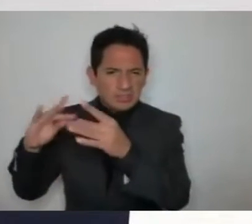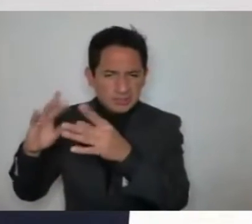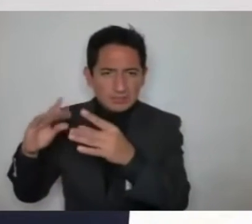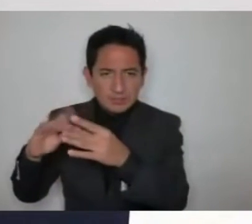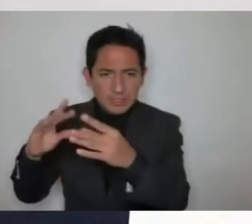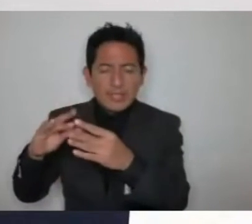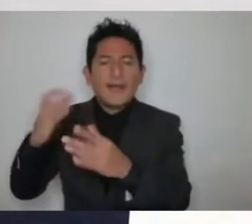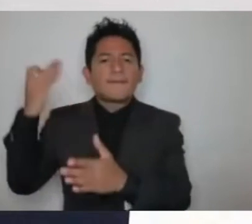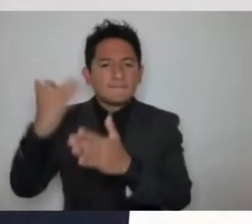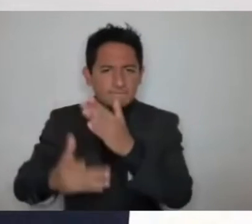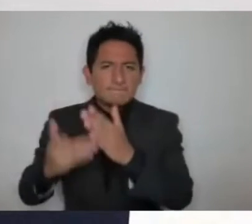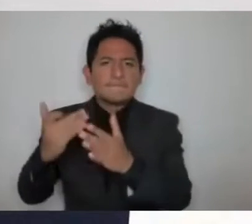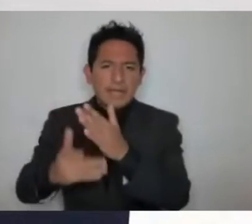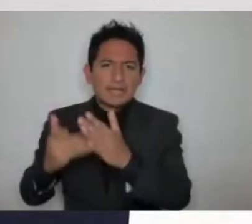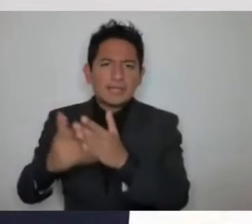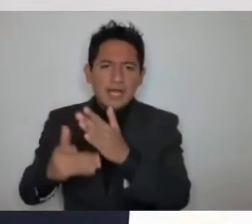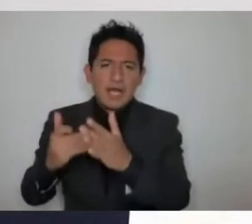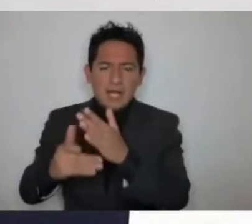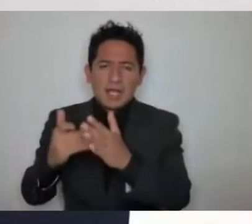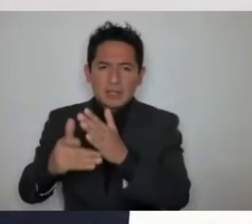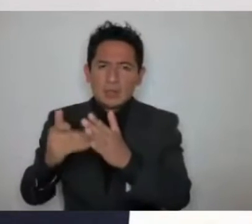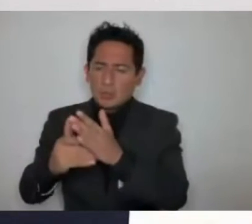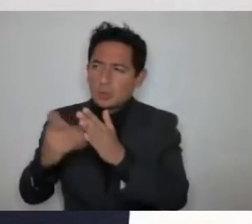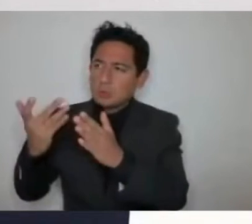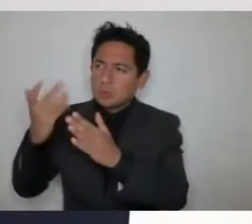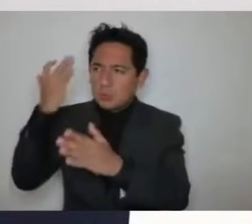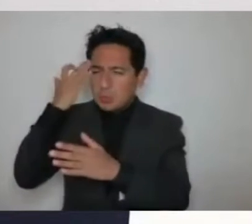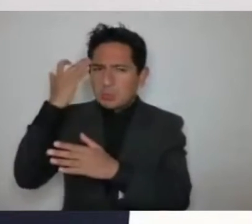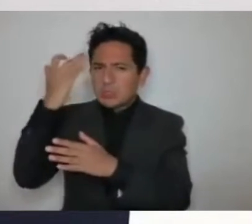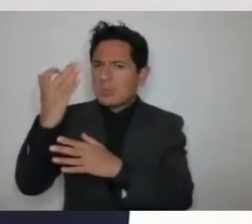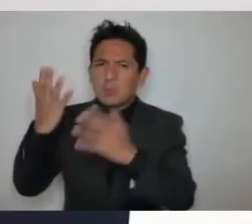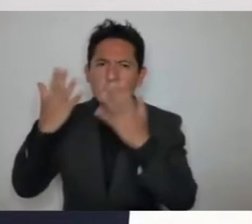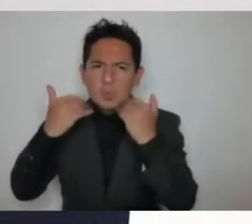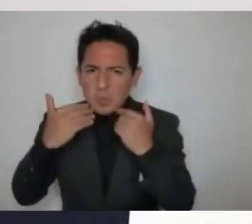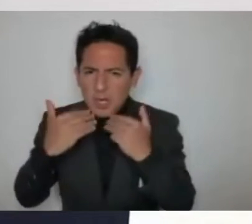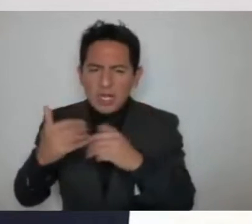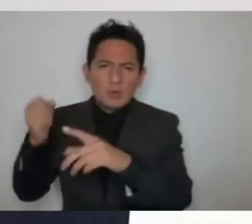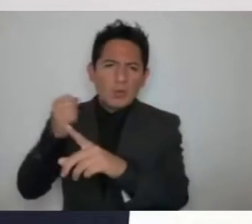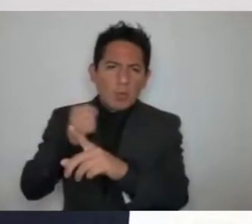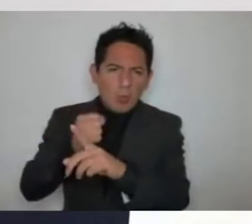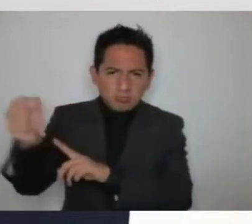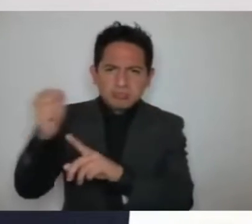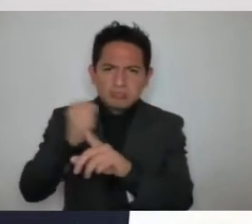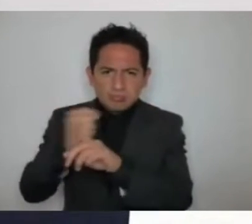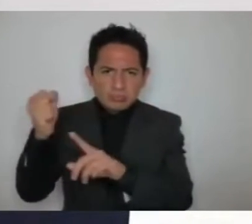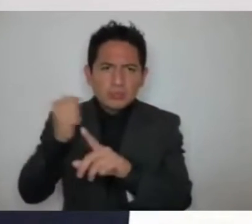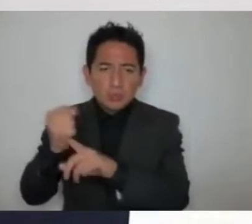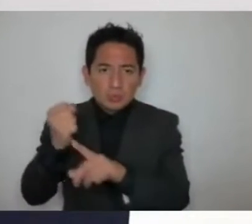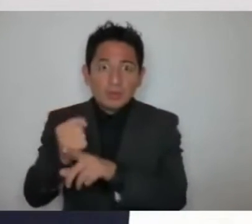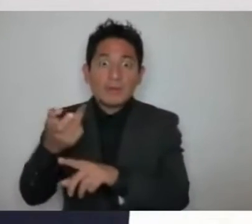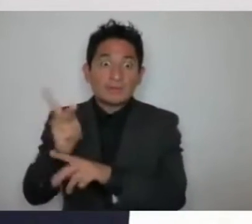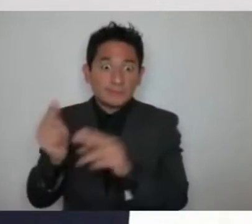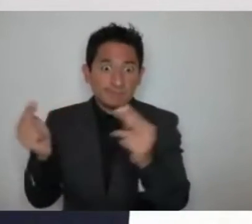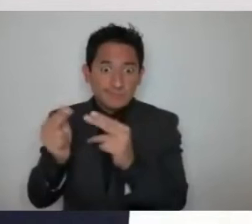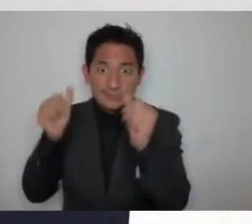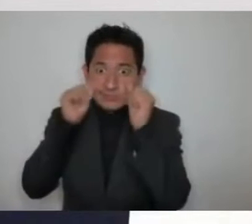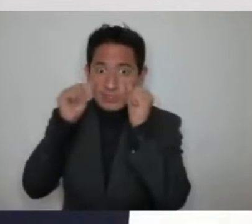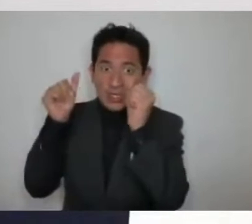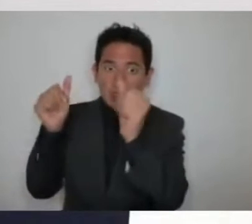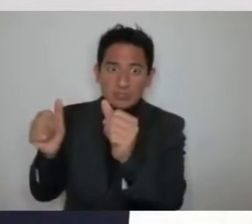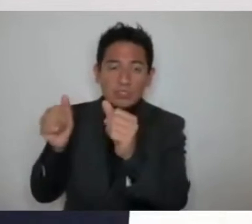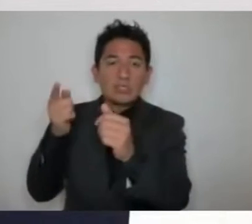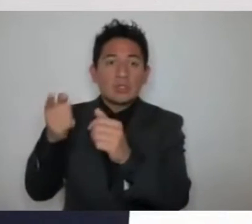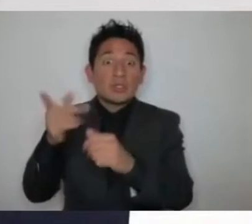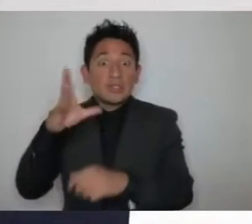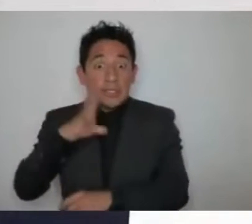para obtener una confesión eso no ha hecho que se elimine por completo y por lo tanto sigue siendo indispensable atender a cuáles las consecuencias de